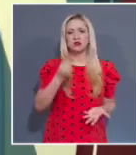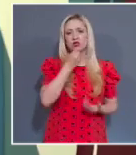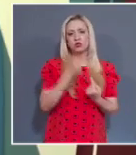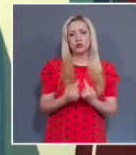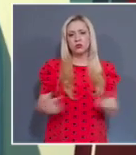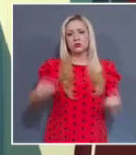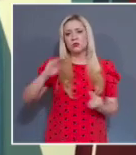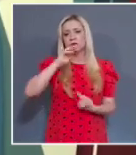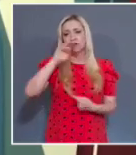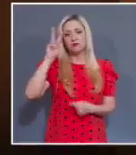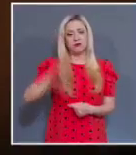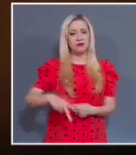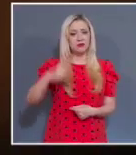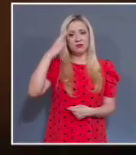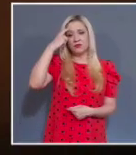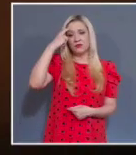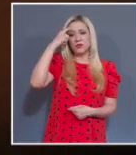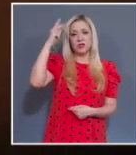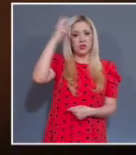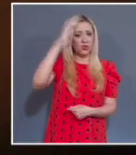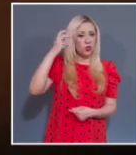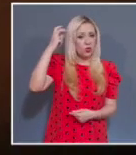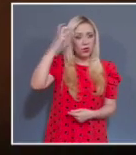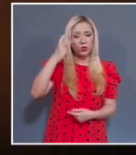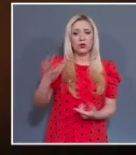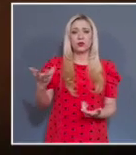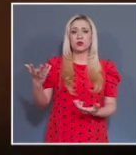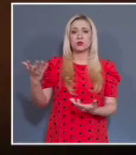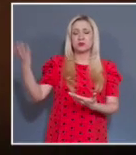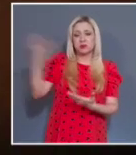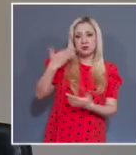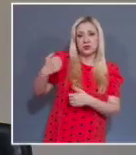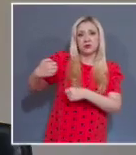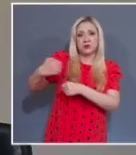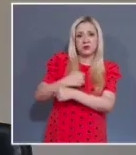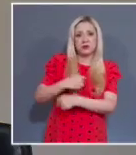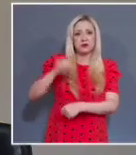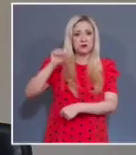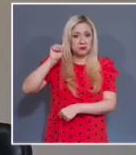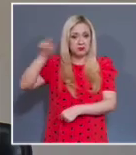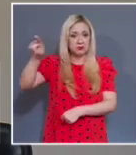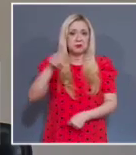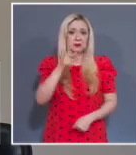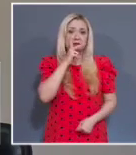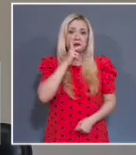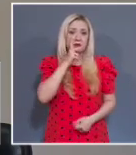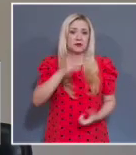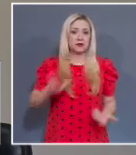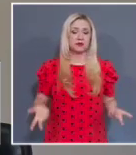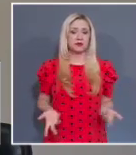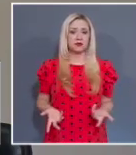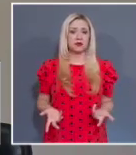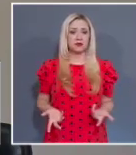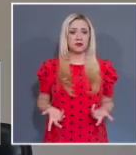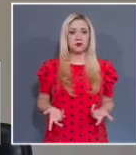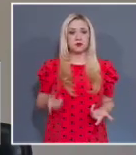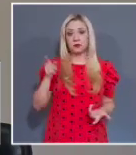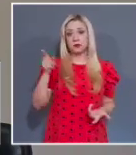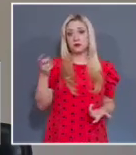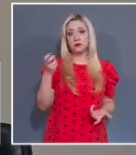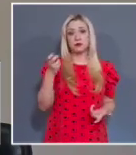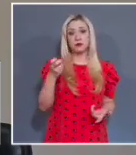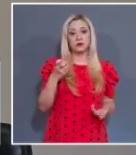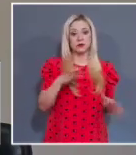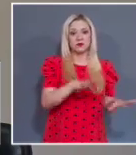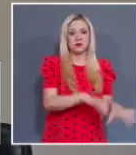maltratos y torturas físicas y emocionales por parte de sus agresores. La persona que tiene retenido o sustraído a